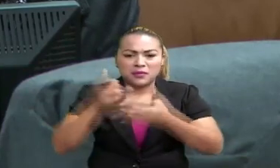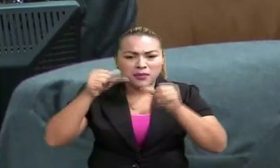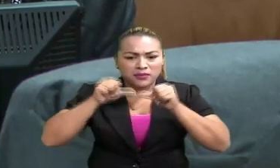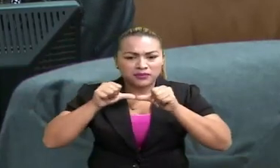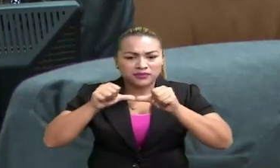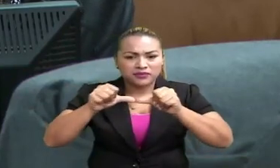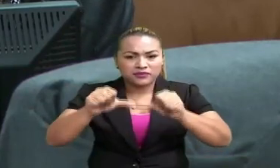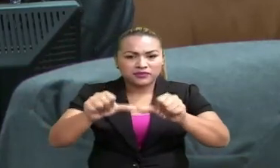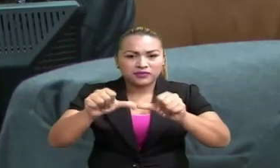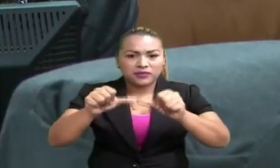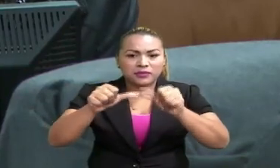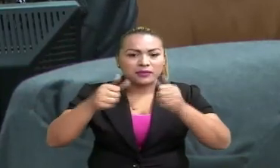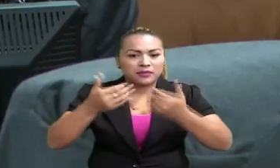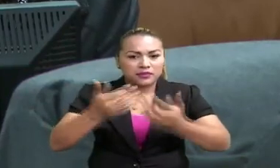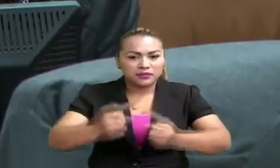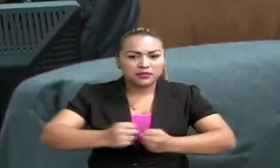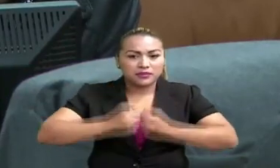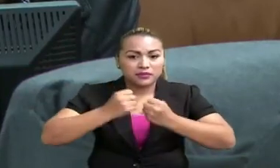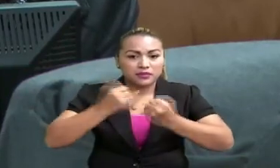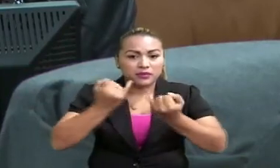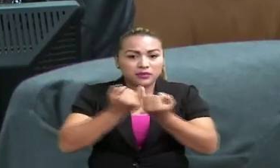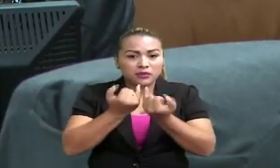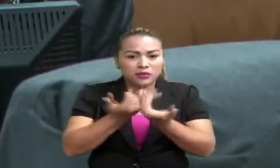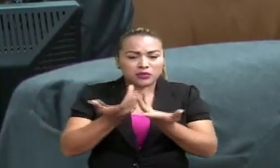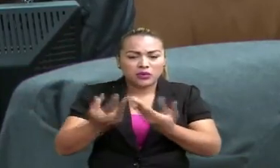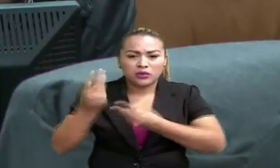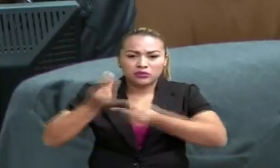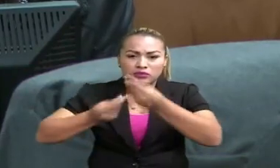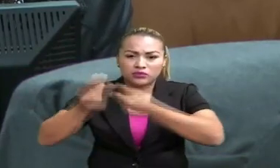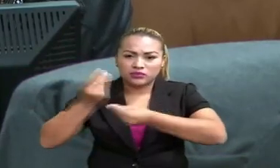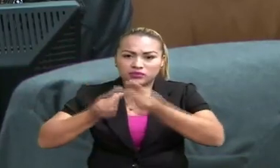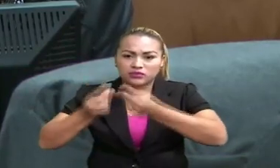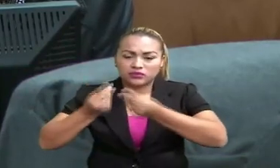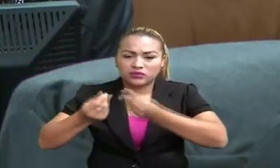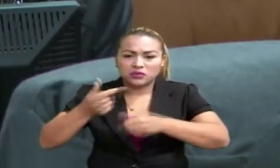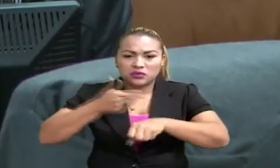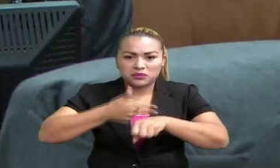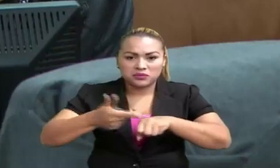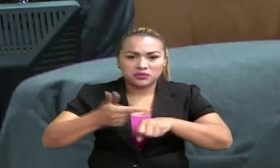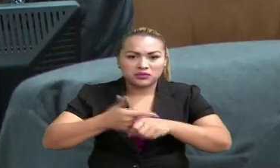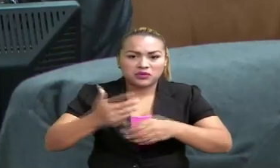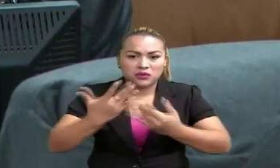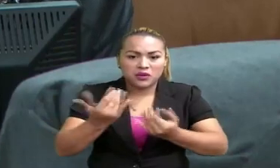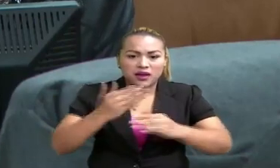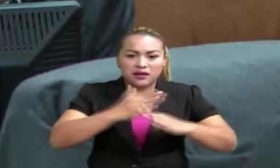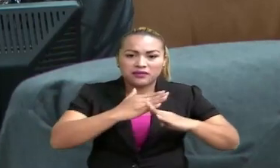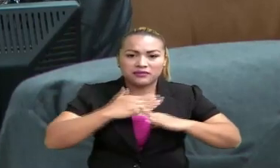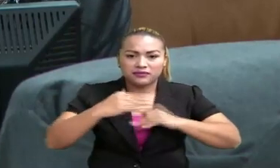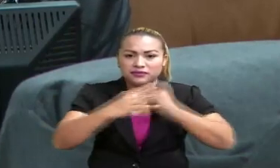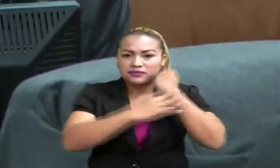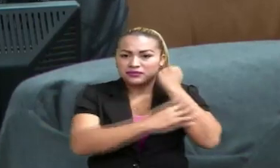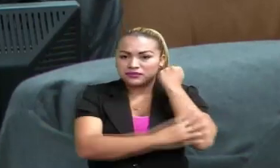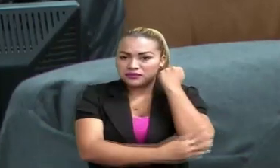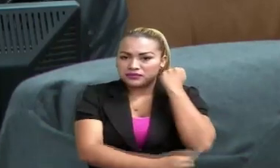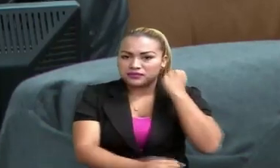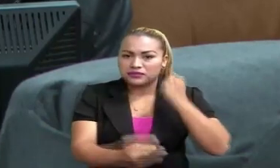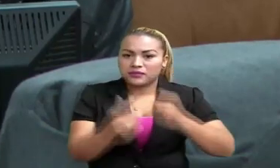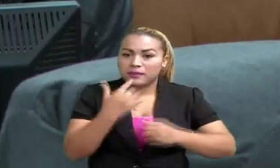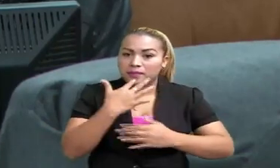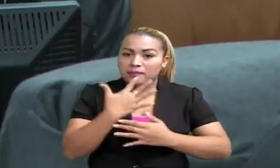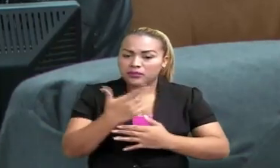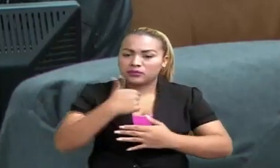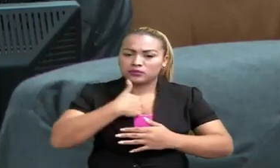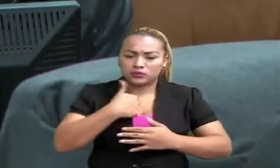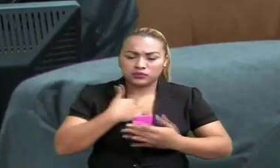mantener el gasto y la inversión pública y la reducción de la pobreza y de la pobreza extrema. Porque con mucho